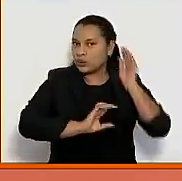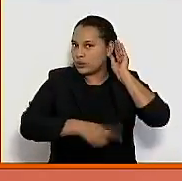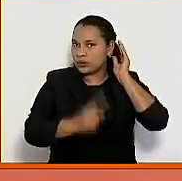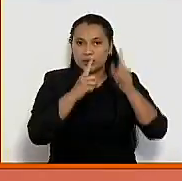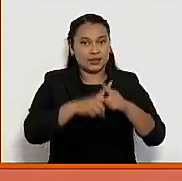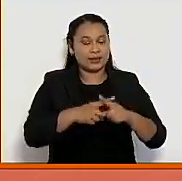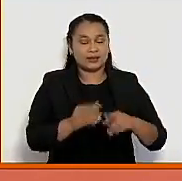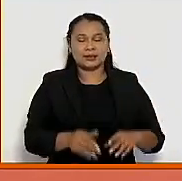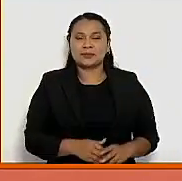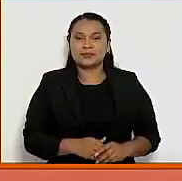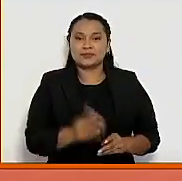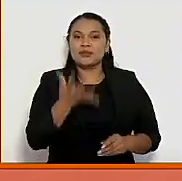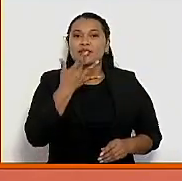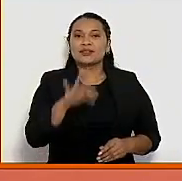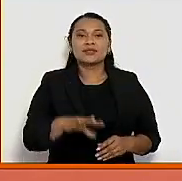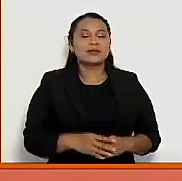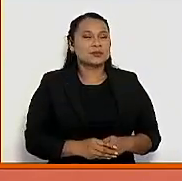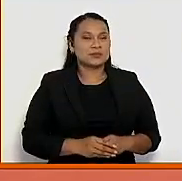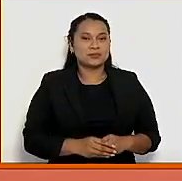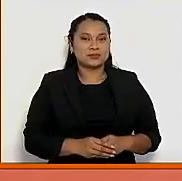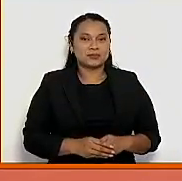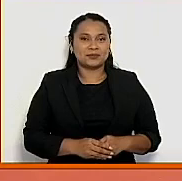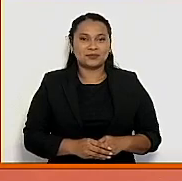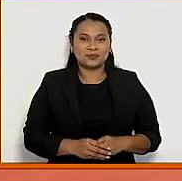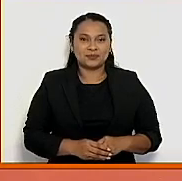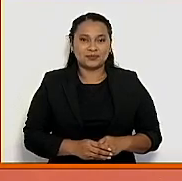es suerte.